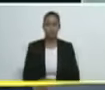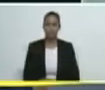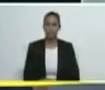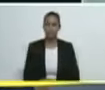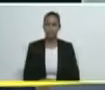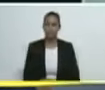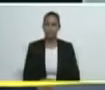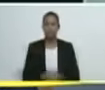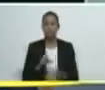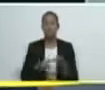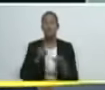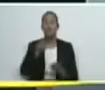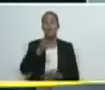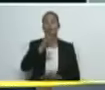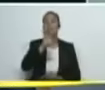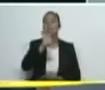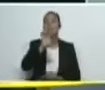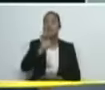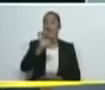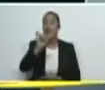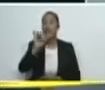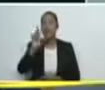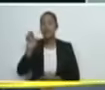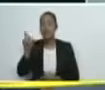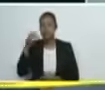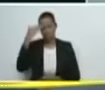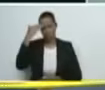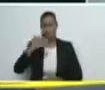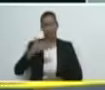Comandante Reyes Reyes, no sé si está aquí en el salón.